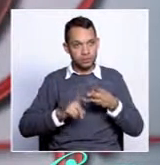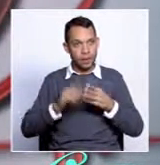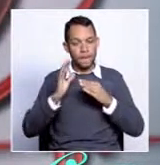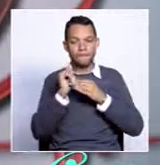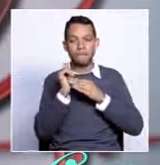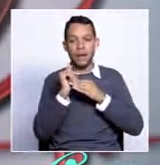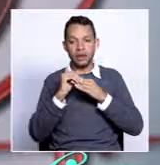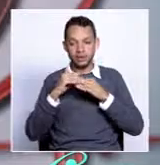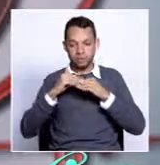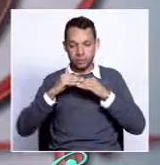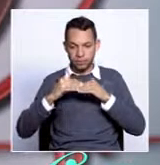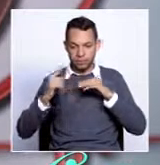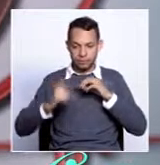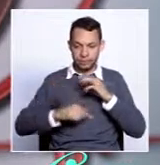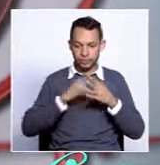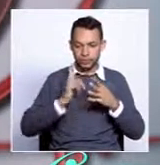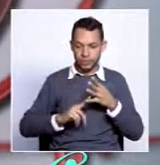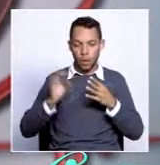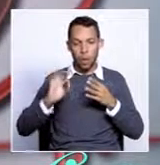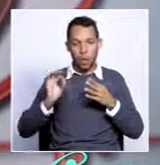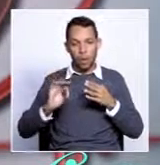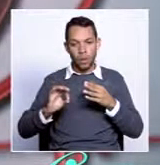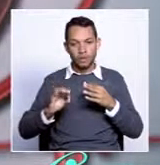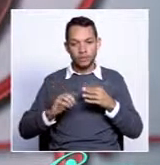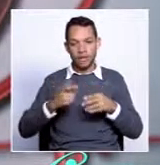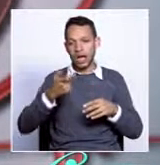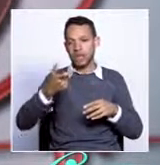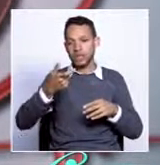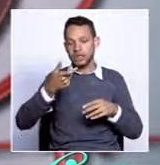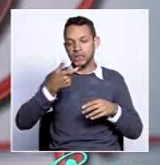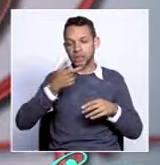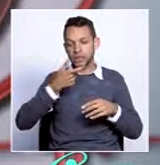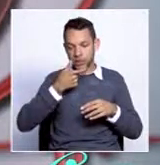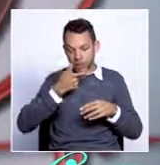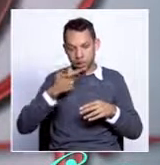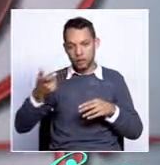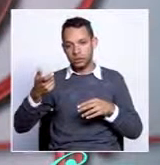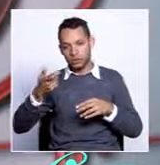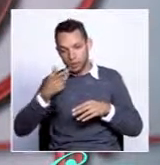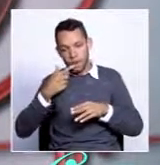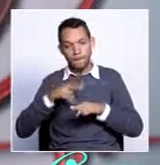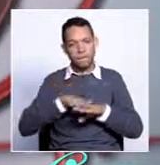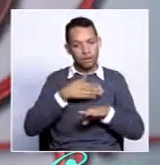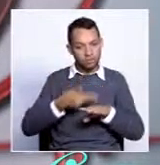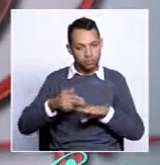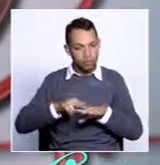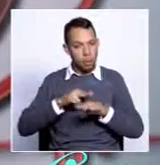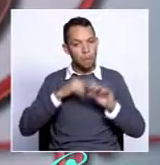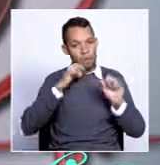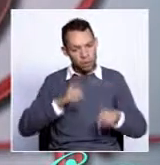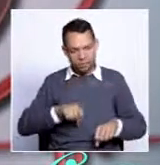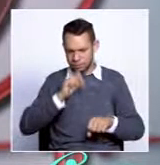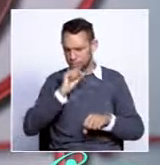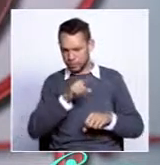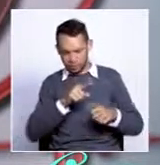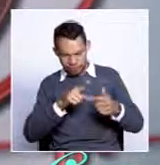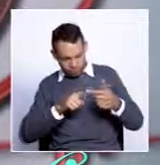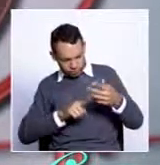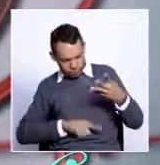blanco o unas galletas al tinas con mermelada la pregunta es